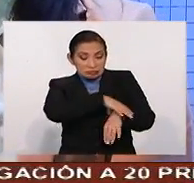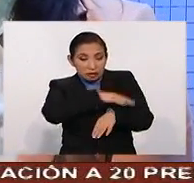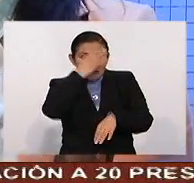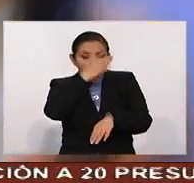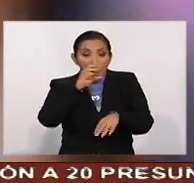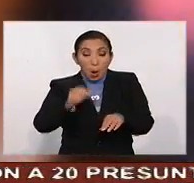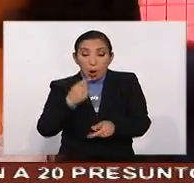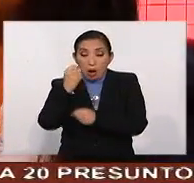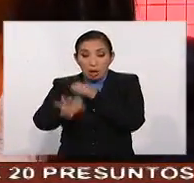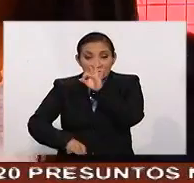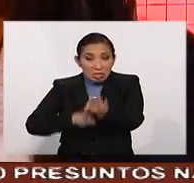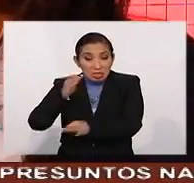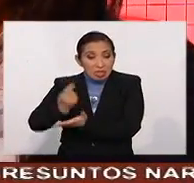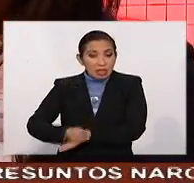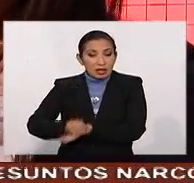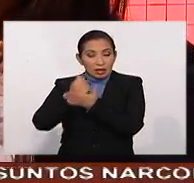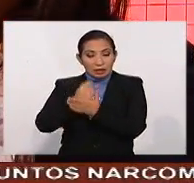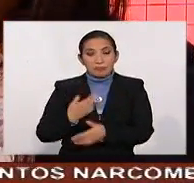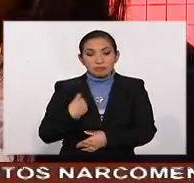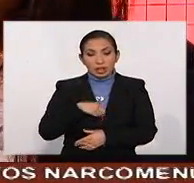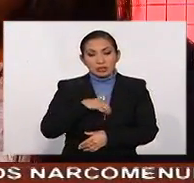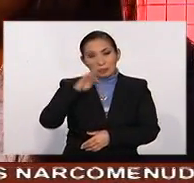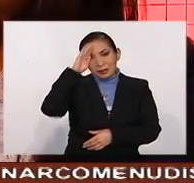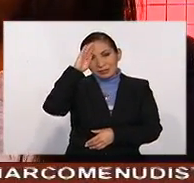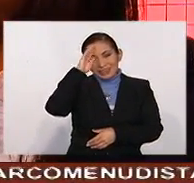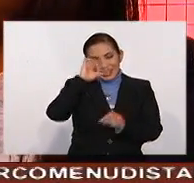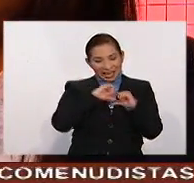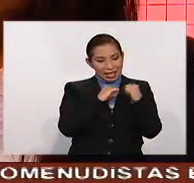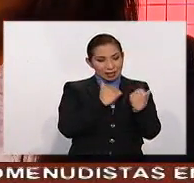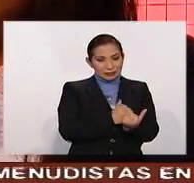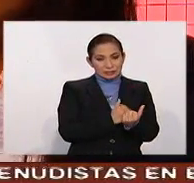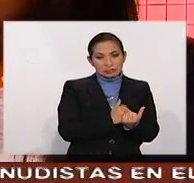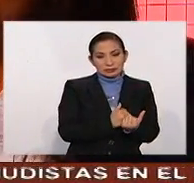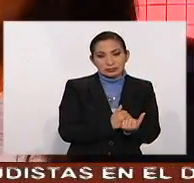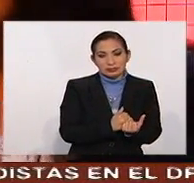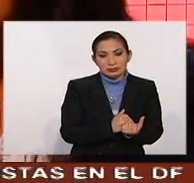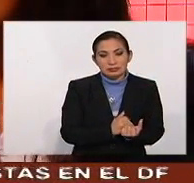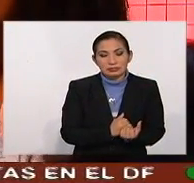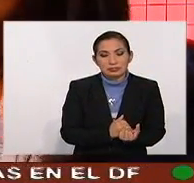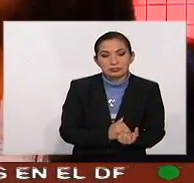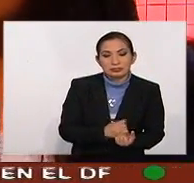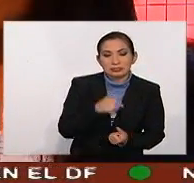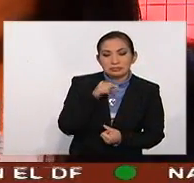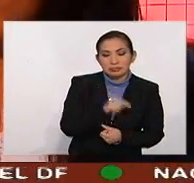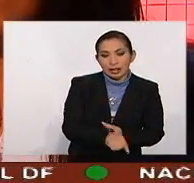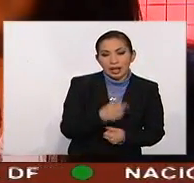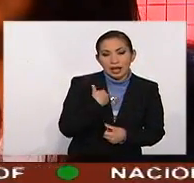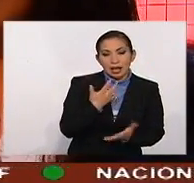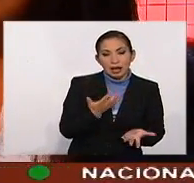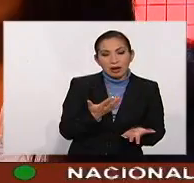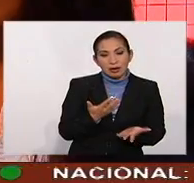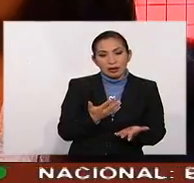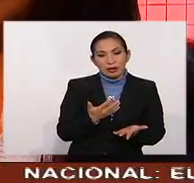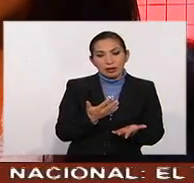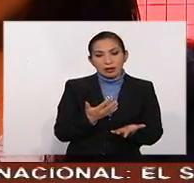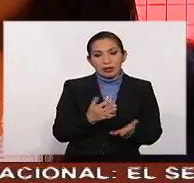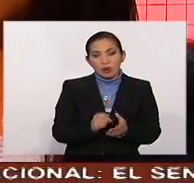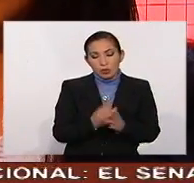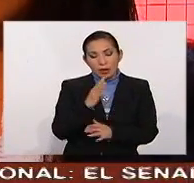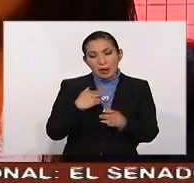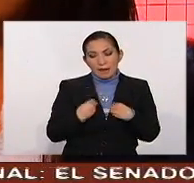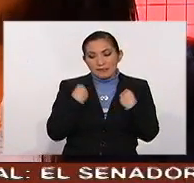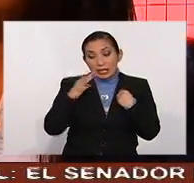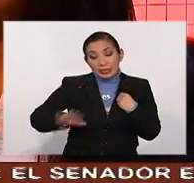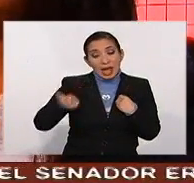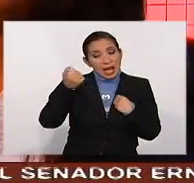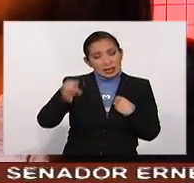tratamiento integral. Como nosotros lo planteamos en la asociación es mucho, empiezan una nueva vida, ¿no? Es una nueva condición de